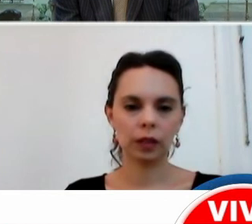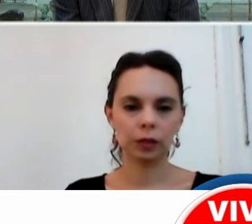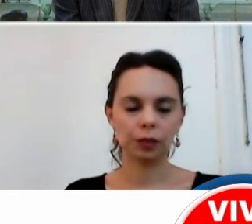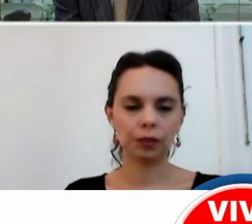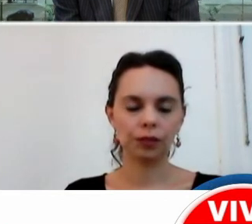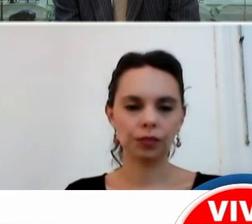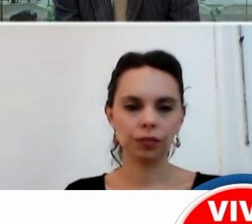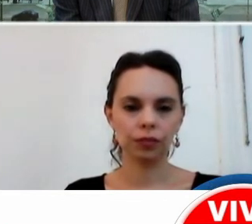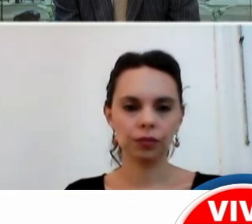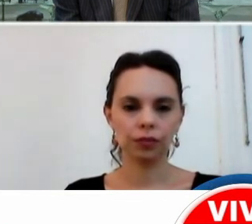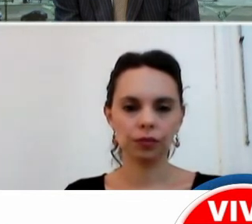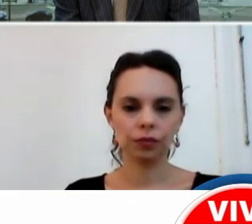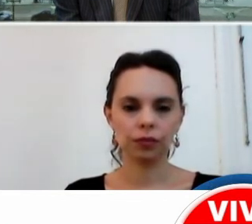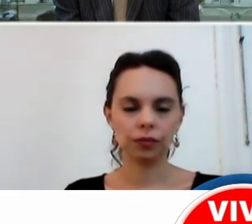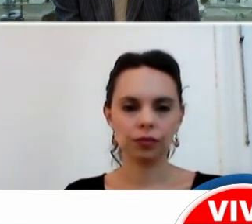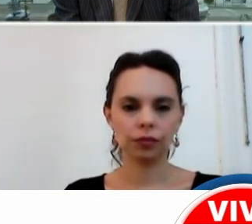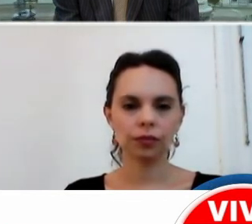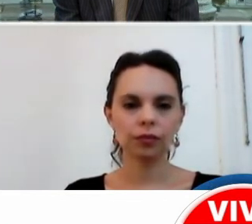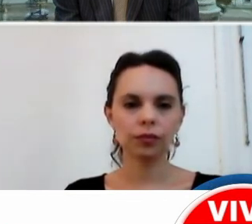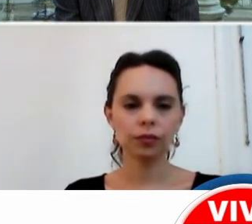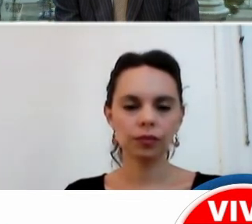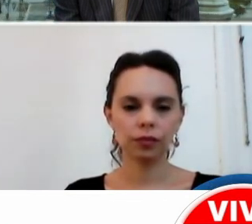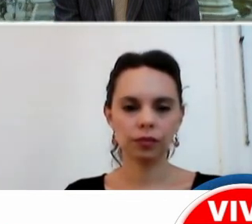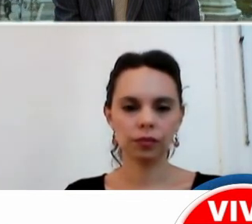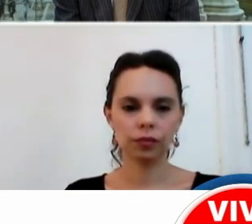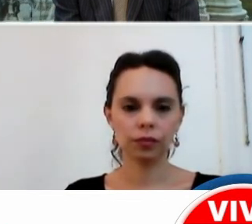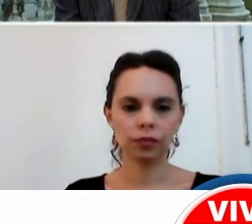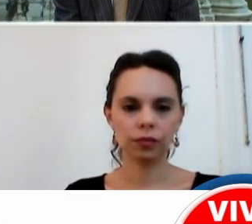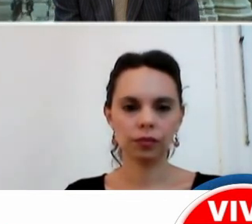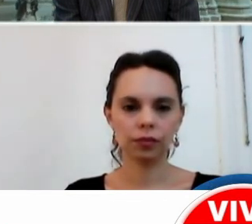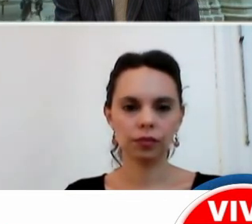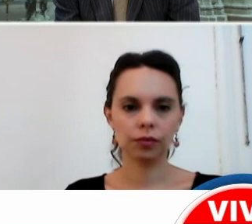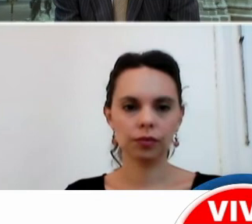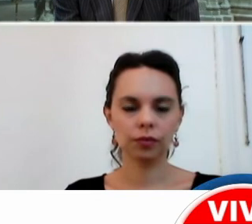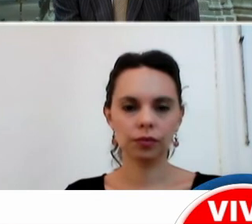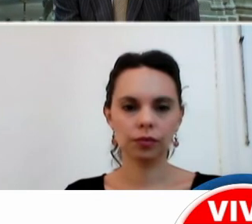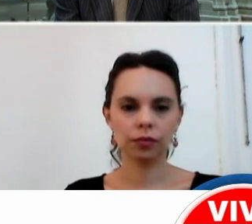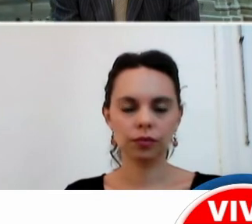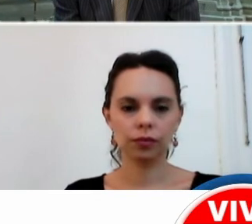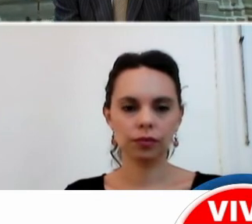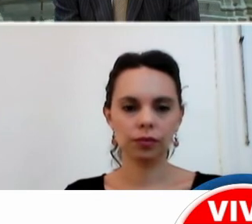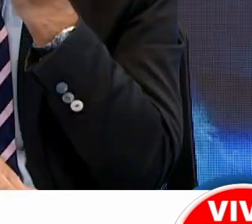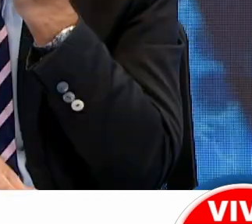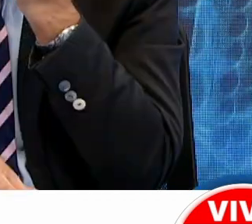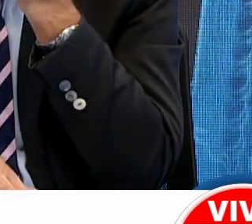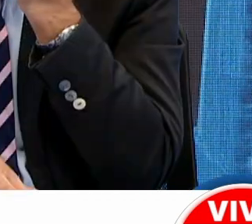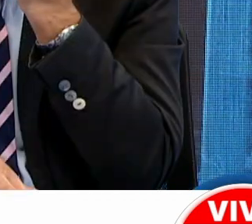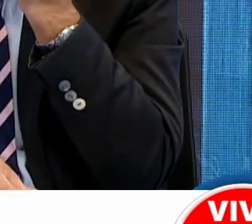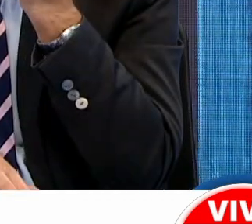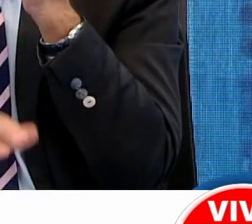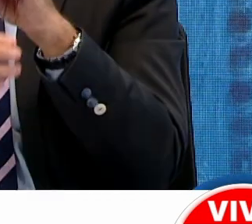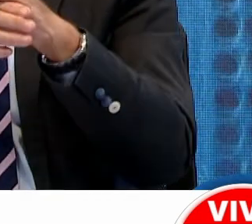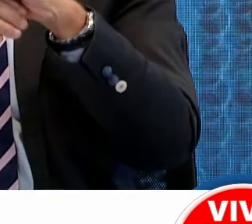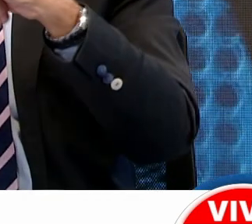tenía la íntima convicción de que se había cometido un delito, aunque no tenía ninguna prueba, se estaba transitando un